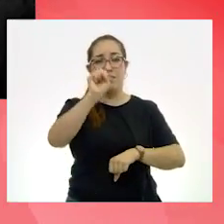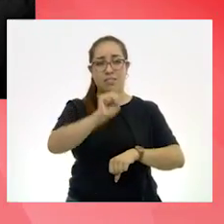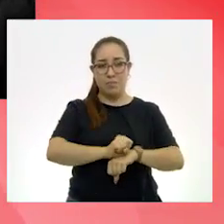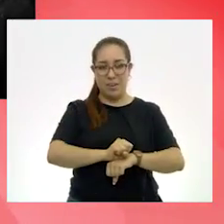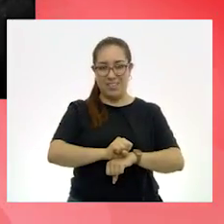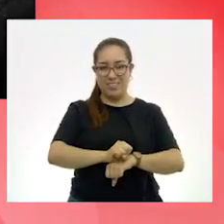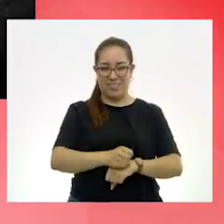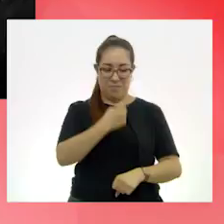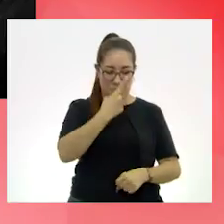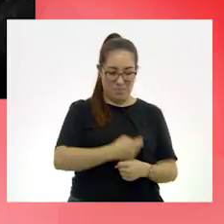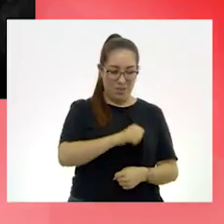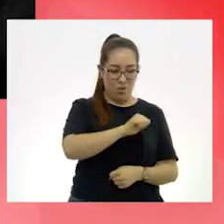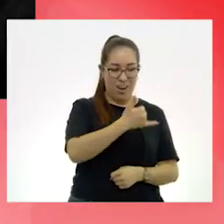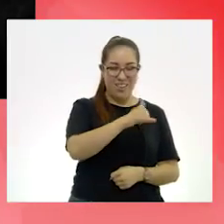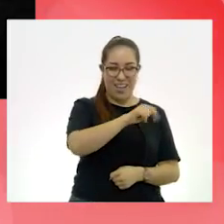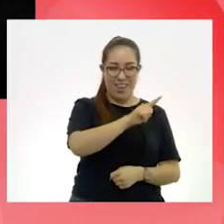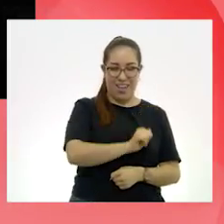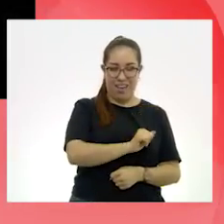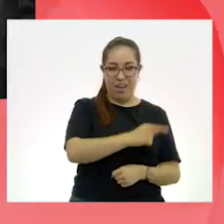de Ayala,